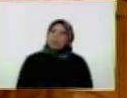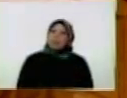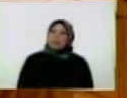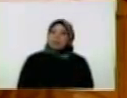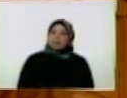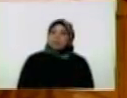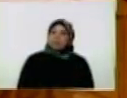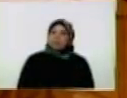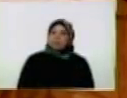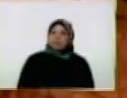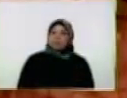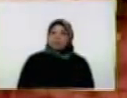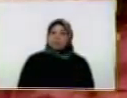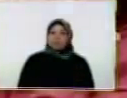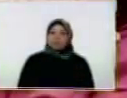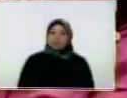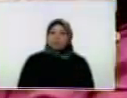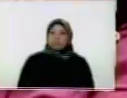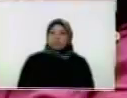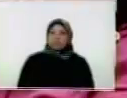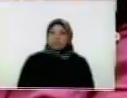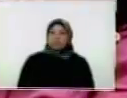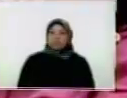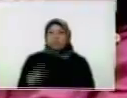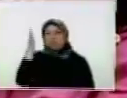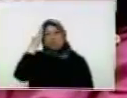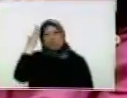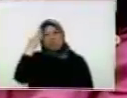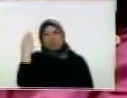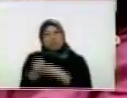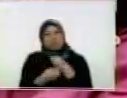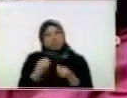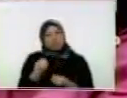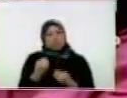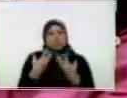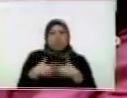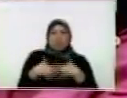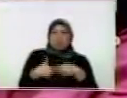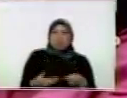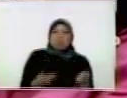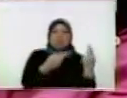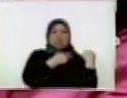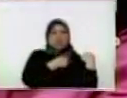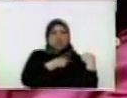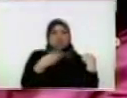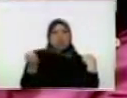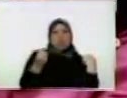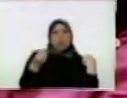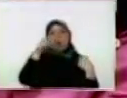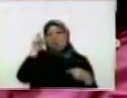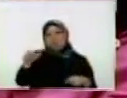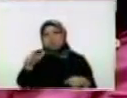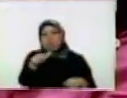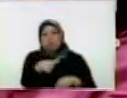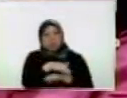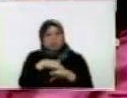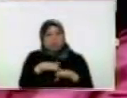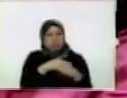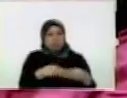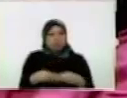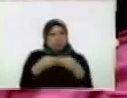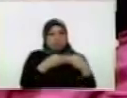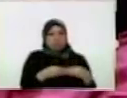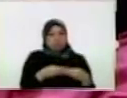de ser empresario o gobierno del pueblo. Ellos han mantenido la convicción de que Dios eligió